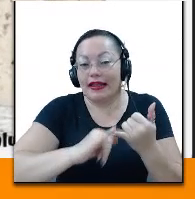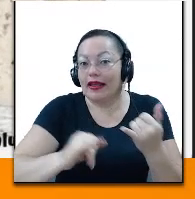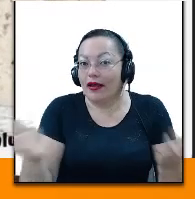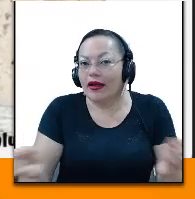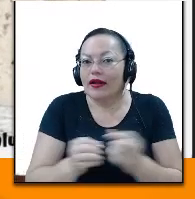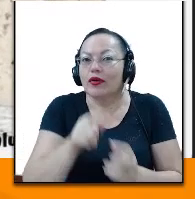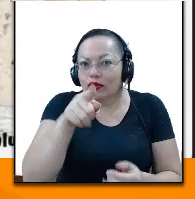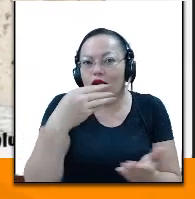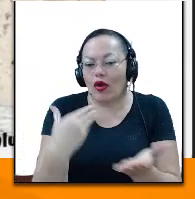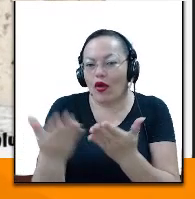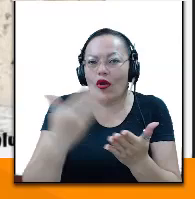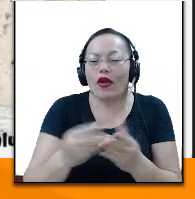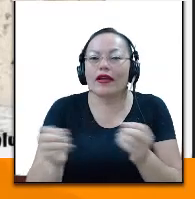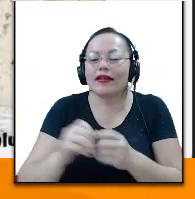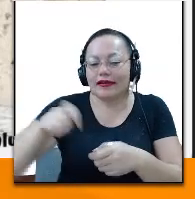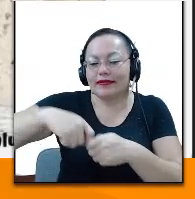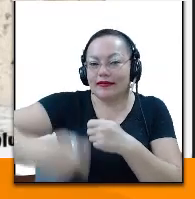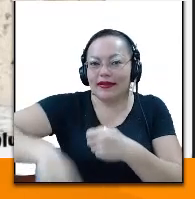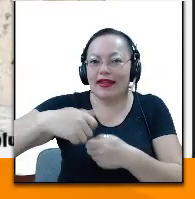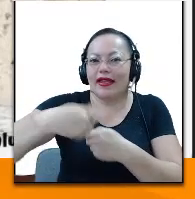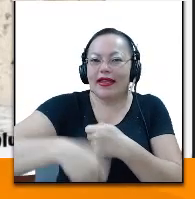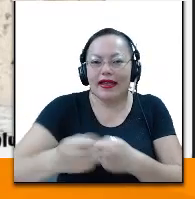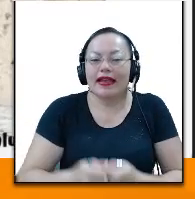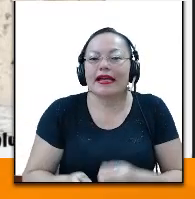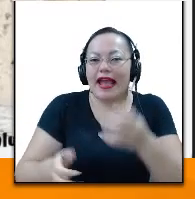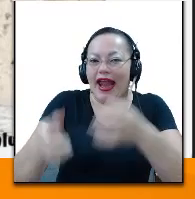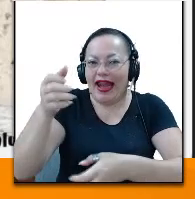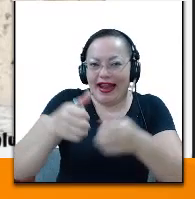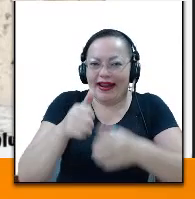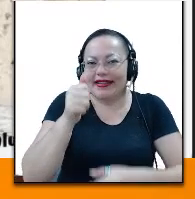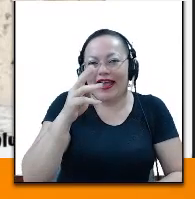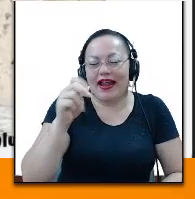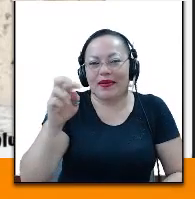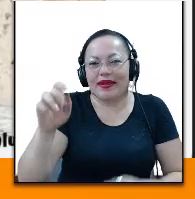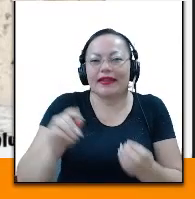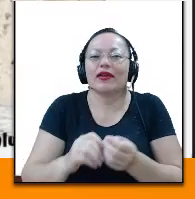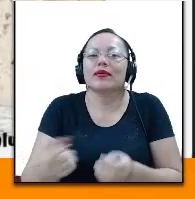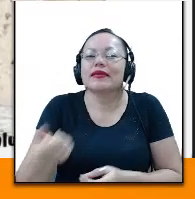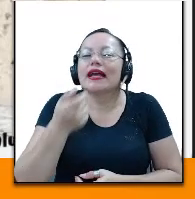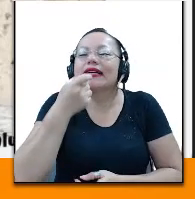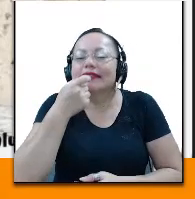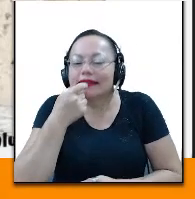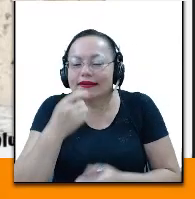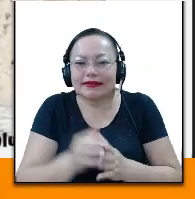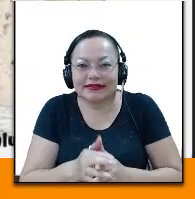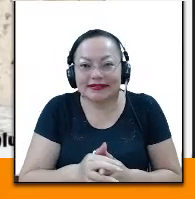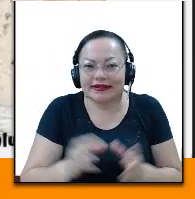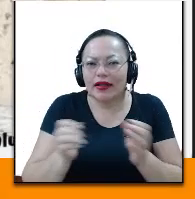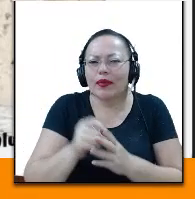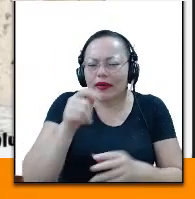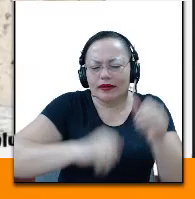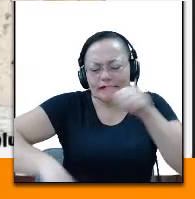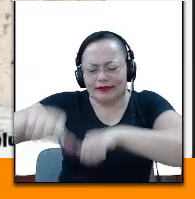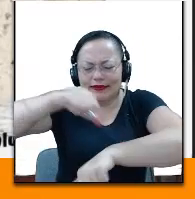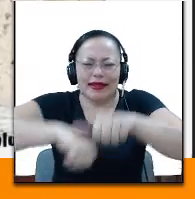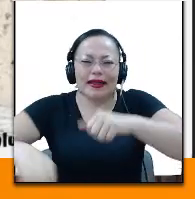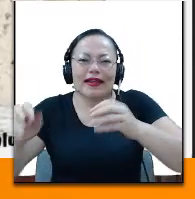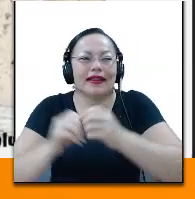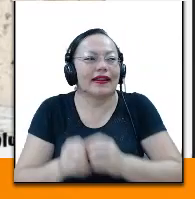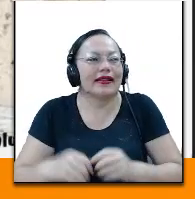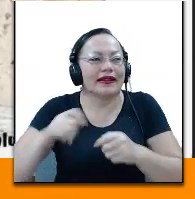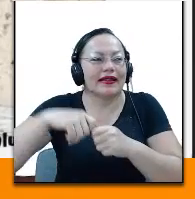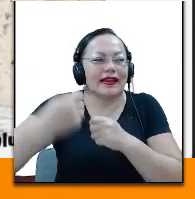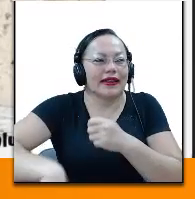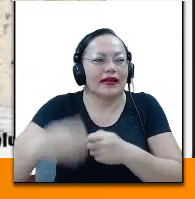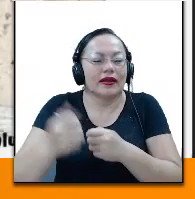compren la banana, la leche de almendras y las galletas Oreo para que lo preparen. Acuérdense que las bananas deben